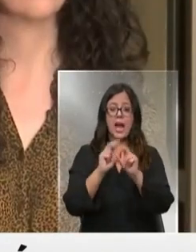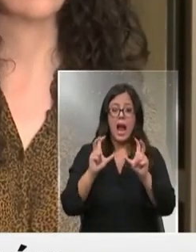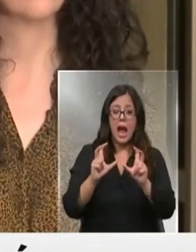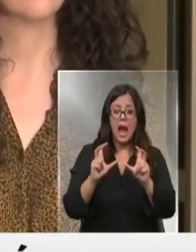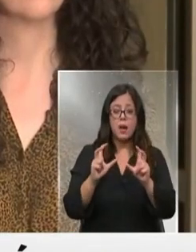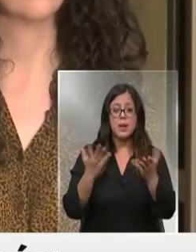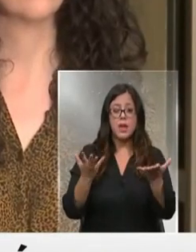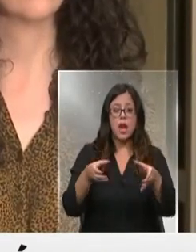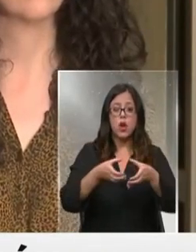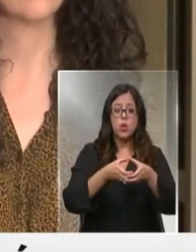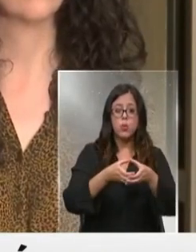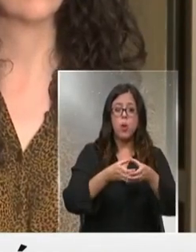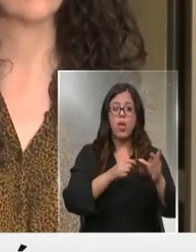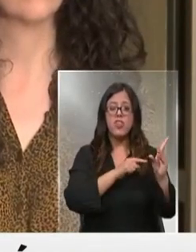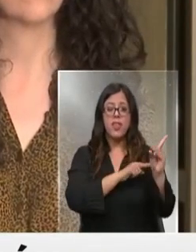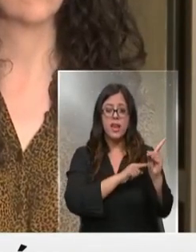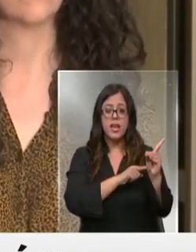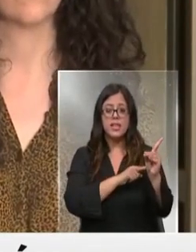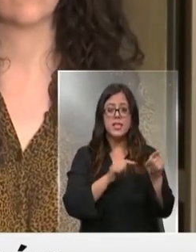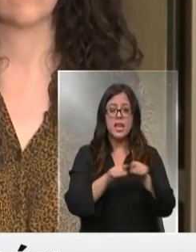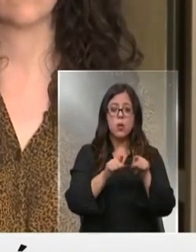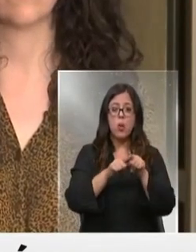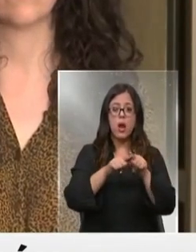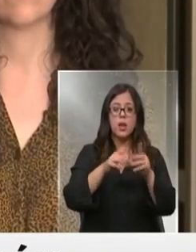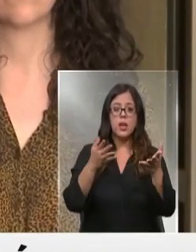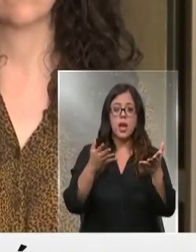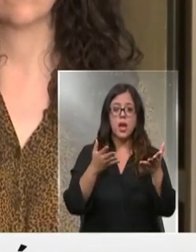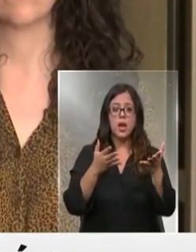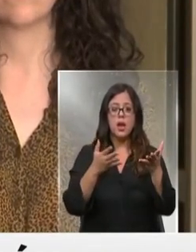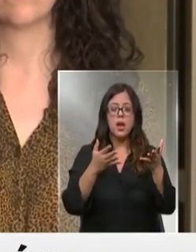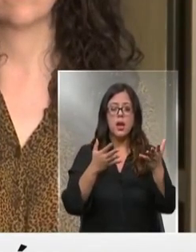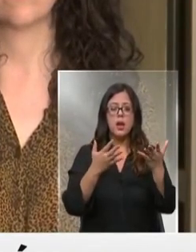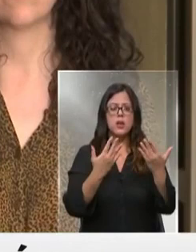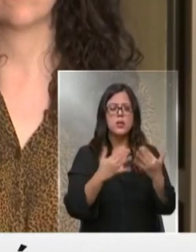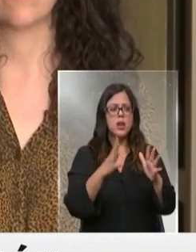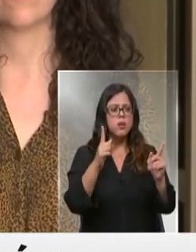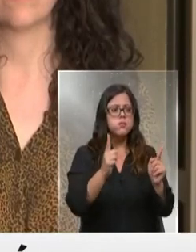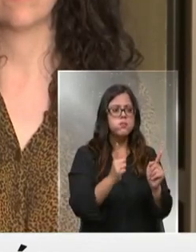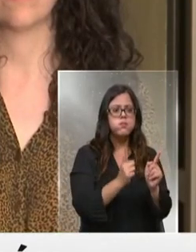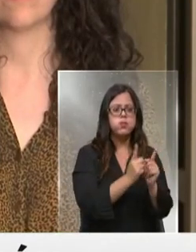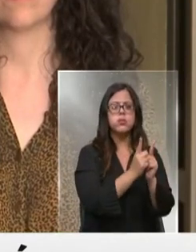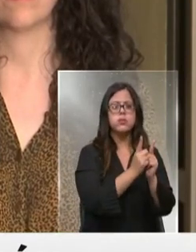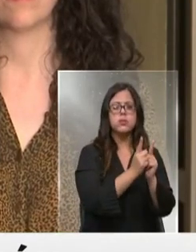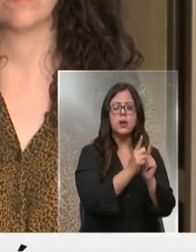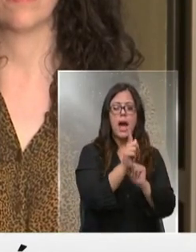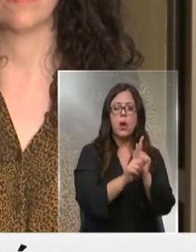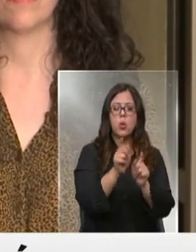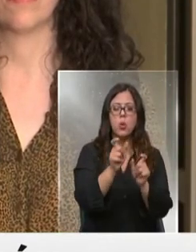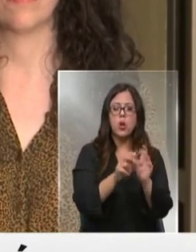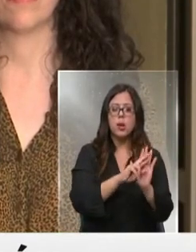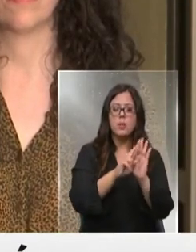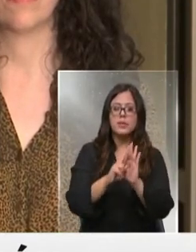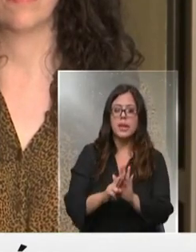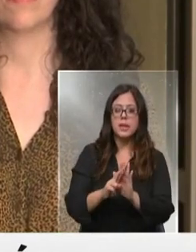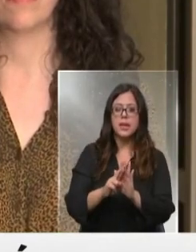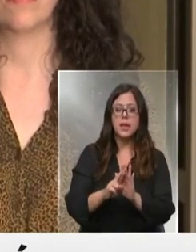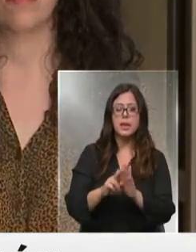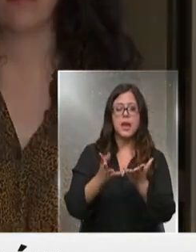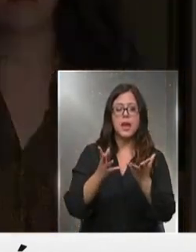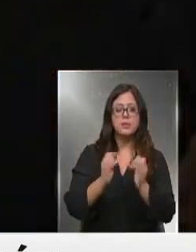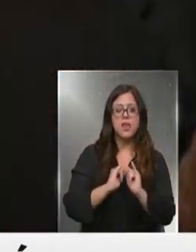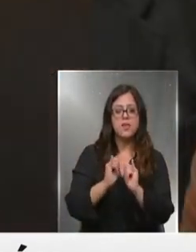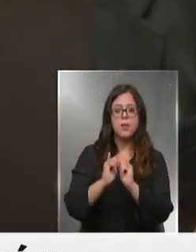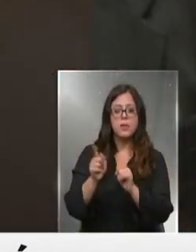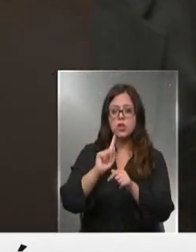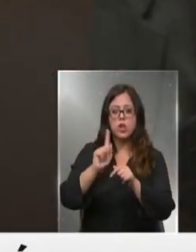se están dejando llevar por los sectores extremos de derecha que reiteradamente presentan indicaciones que son